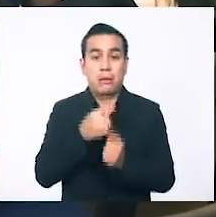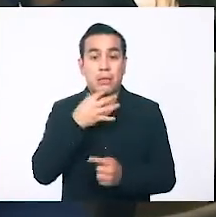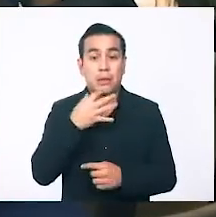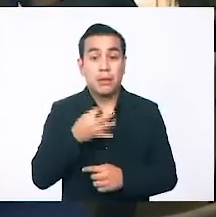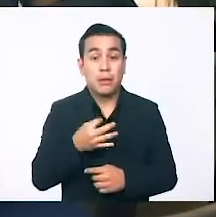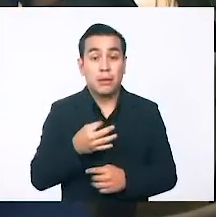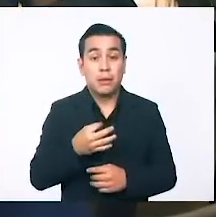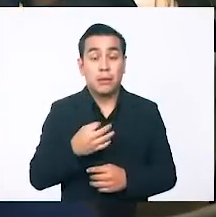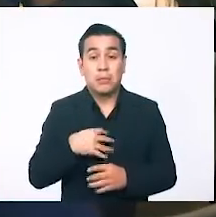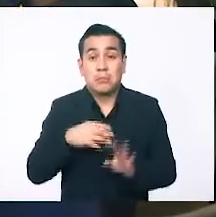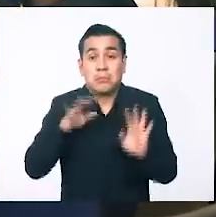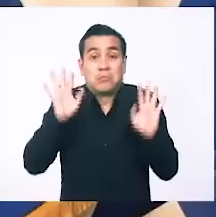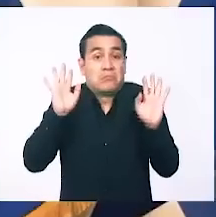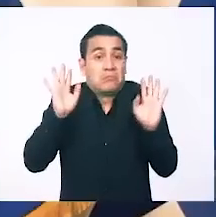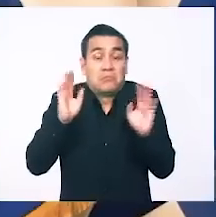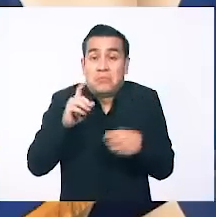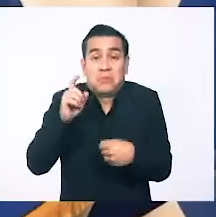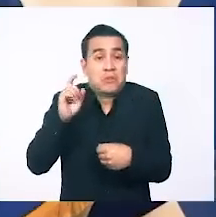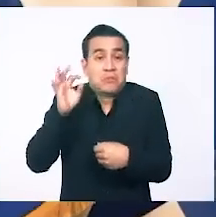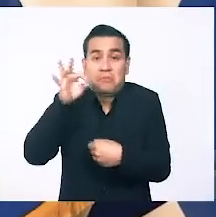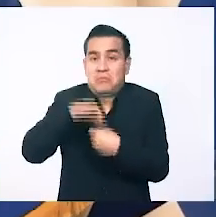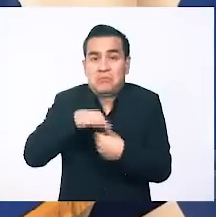Cualquiera pudo haber dicho no voto.